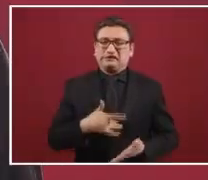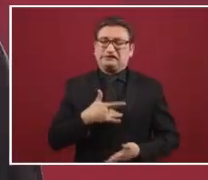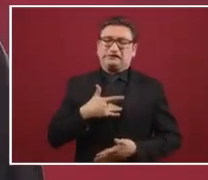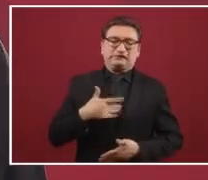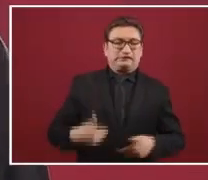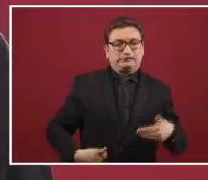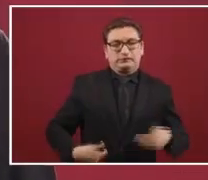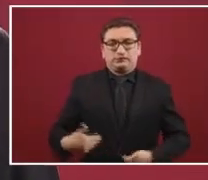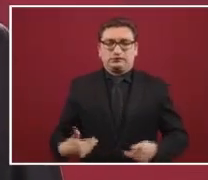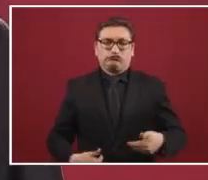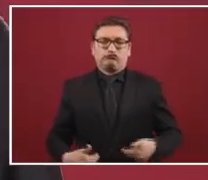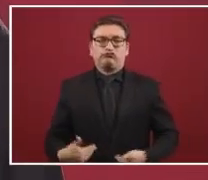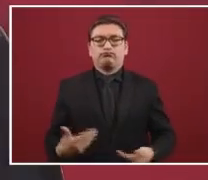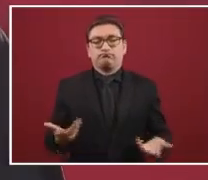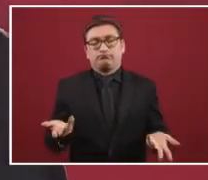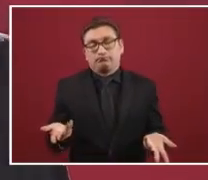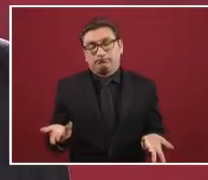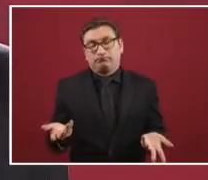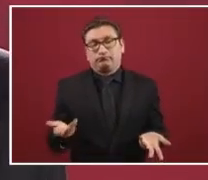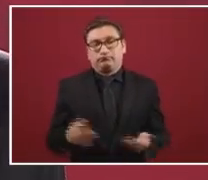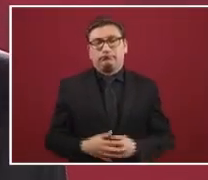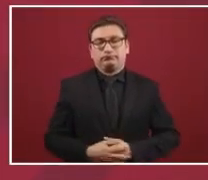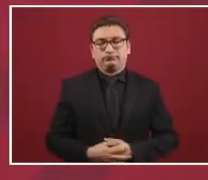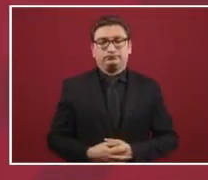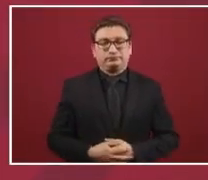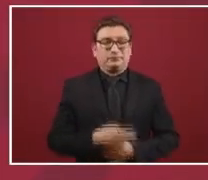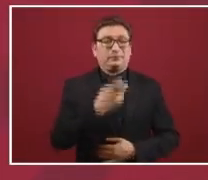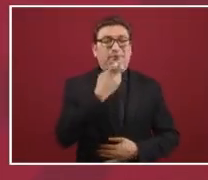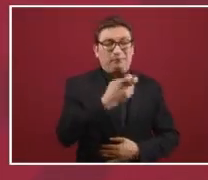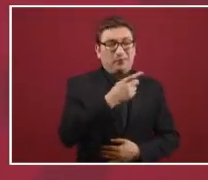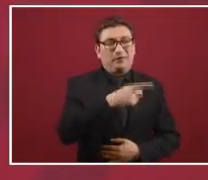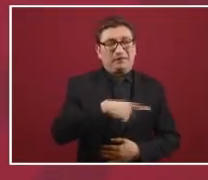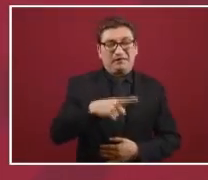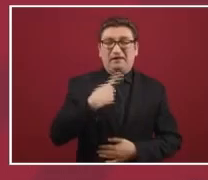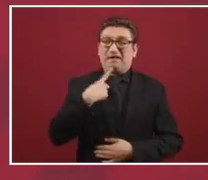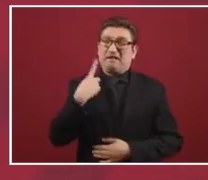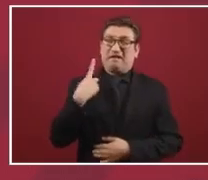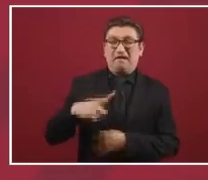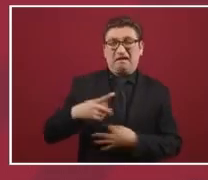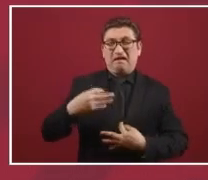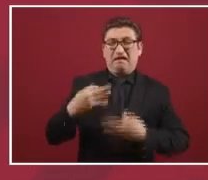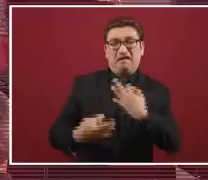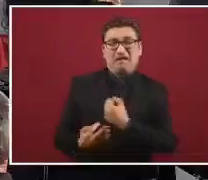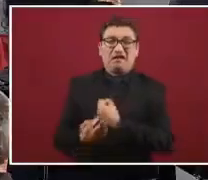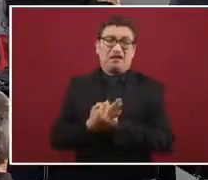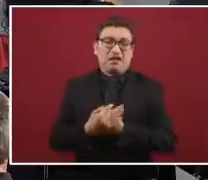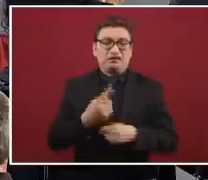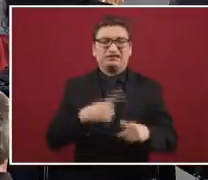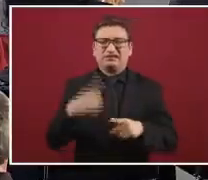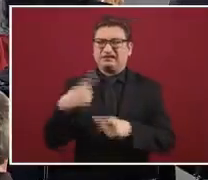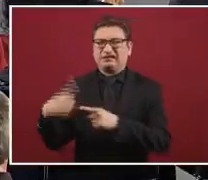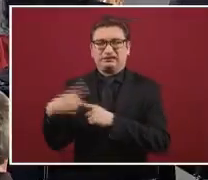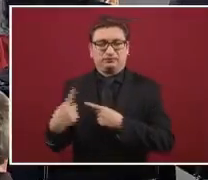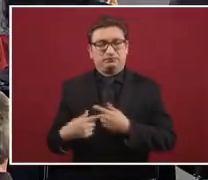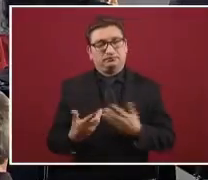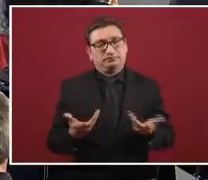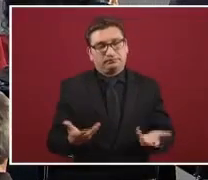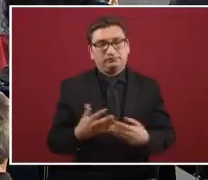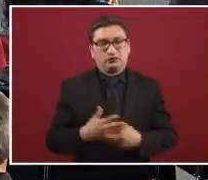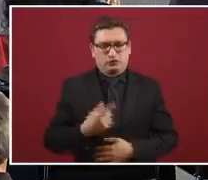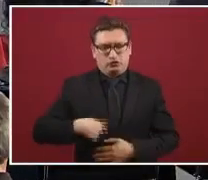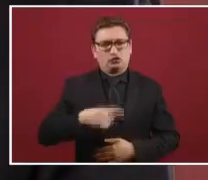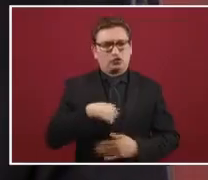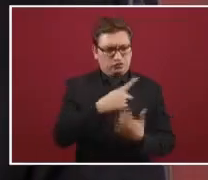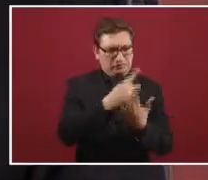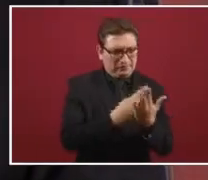inconformes y por eso la lluvia de amparos. Entonces sí tenemos un plan B, se